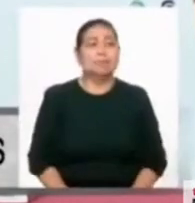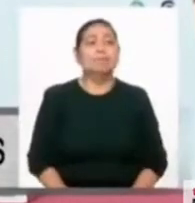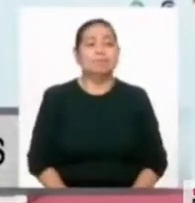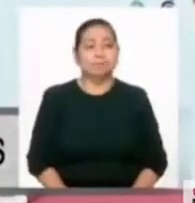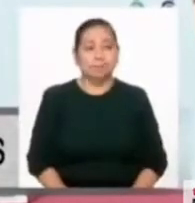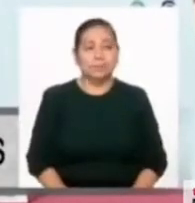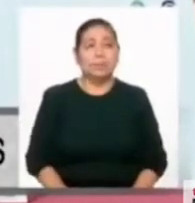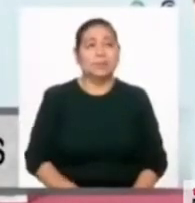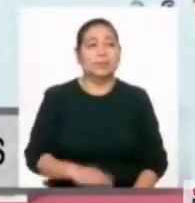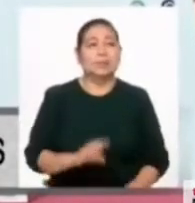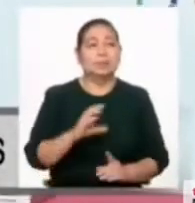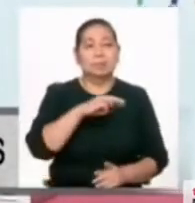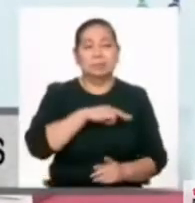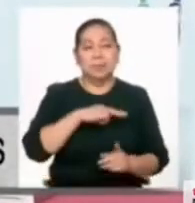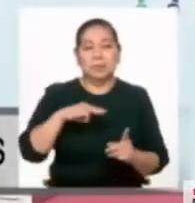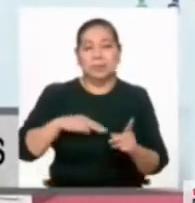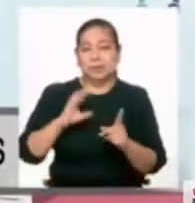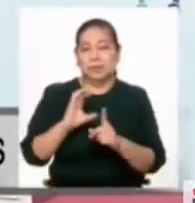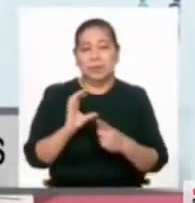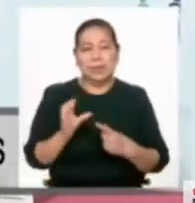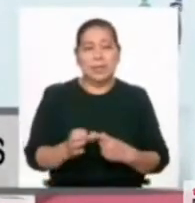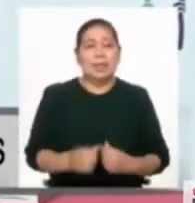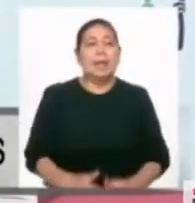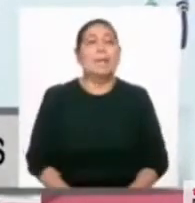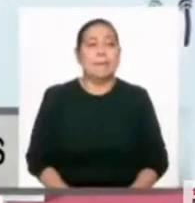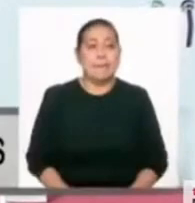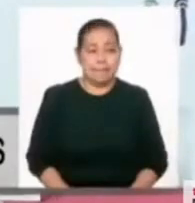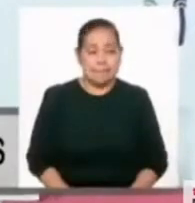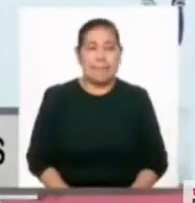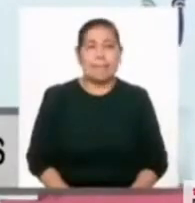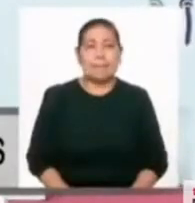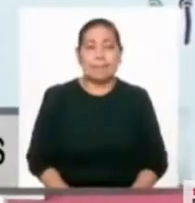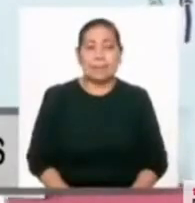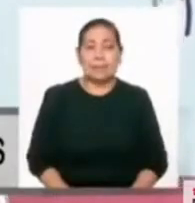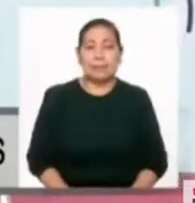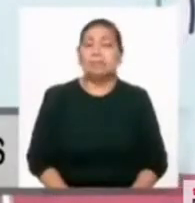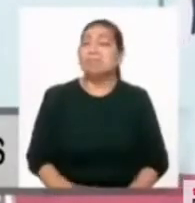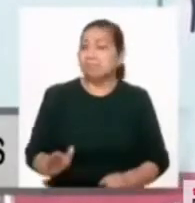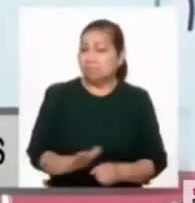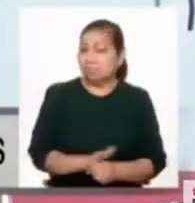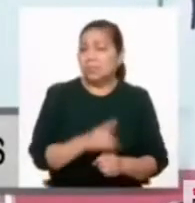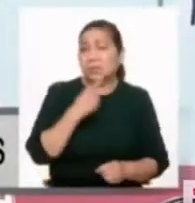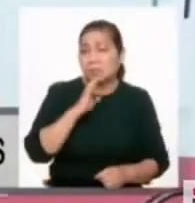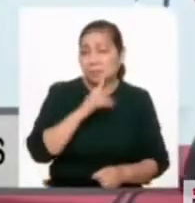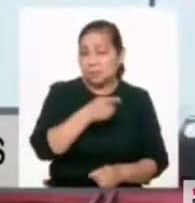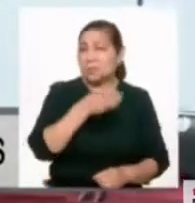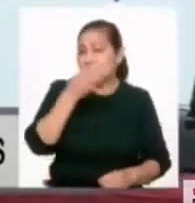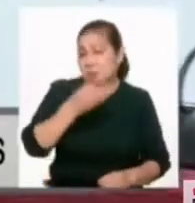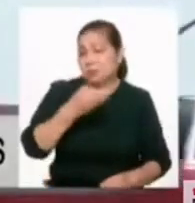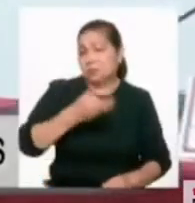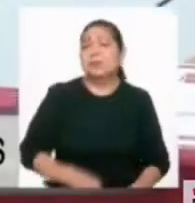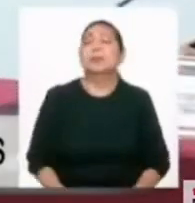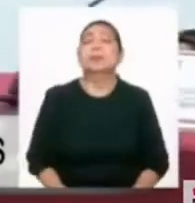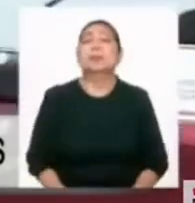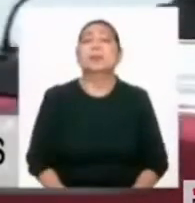Sí, el ministro de Cultura quiere precisar algo. Sí, sí, a lo manifestado por el Premier, que es absolutamente correcto,